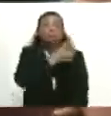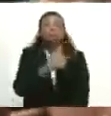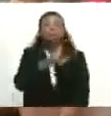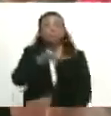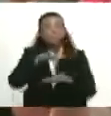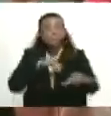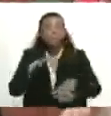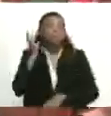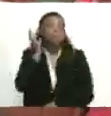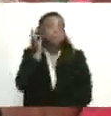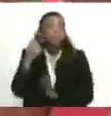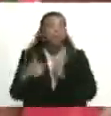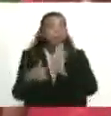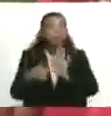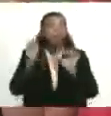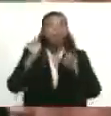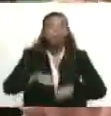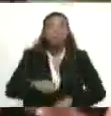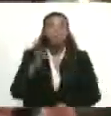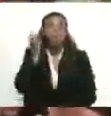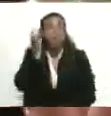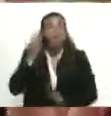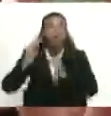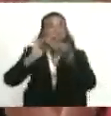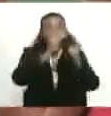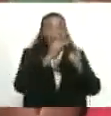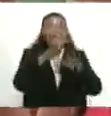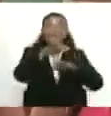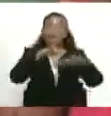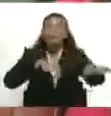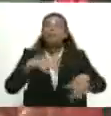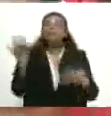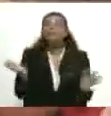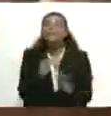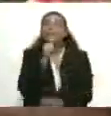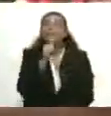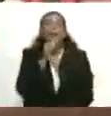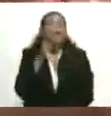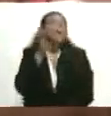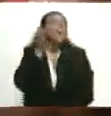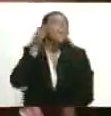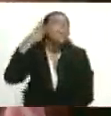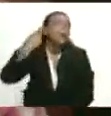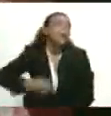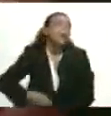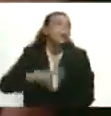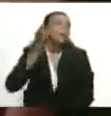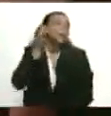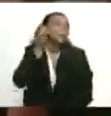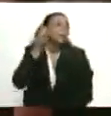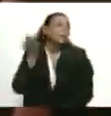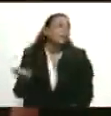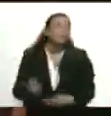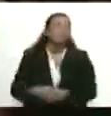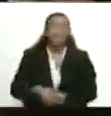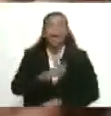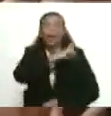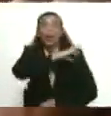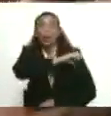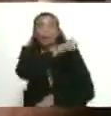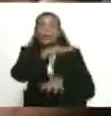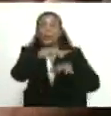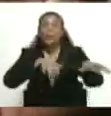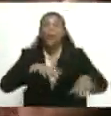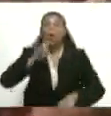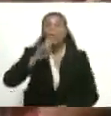calle. Jefas de comunidad, la mayoría son mujeres. Jefas de VH, la